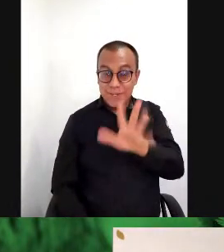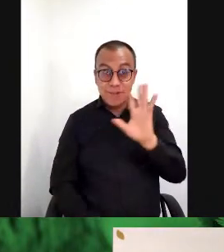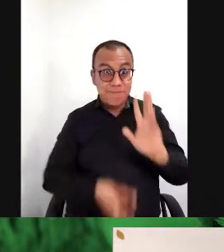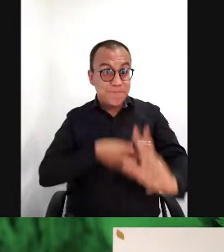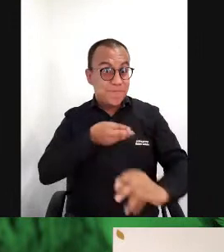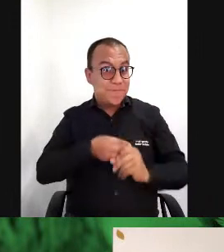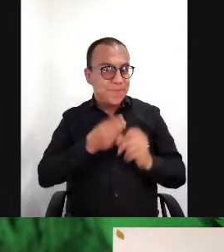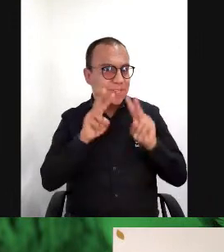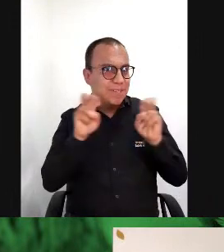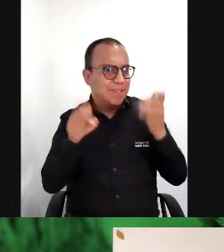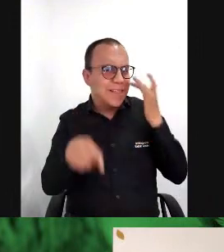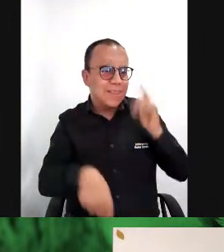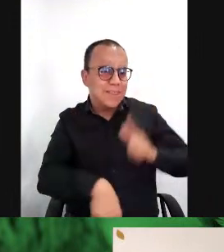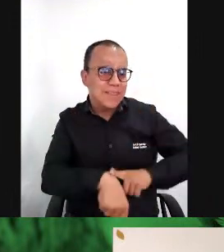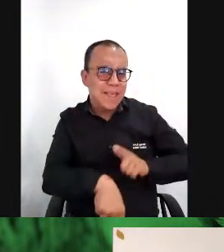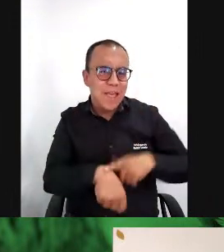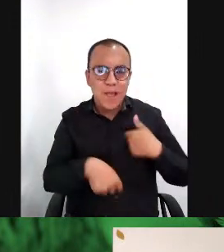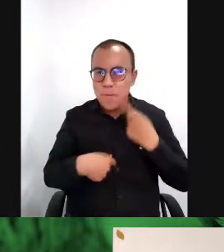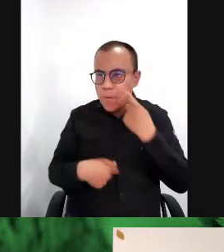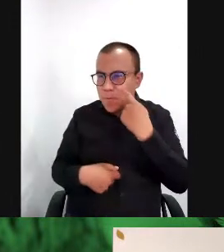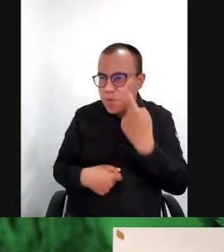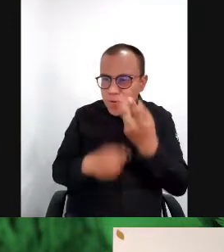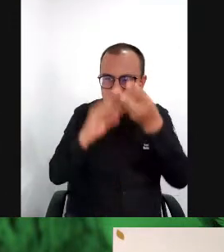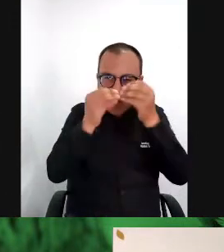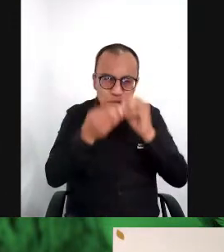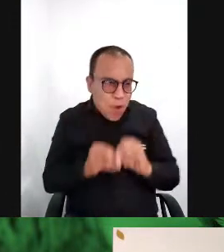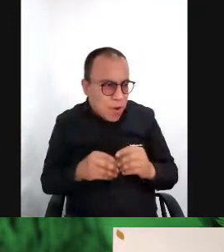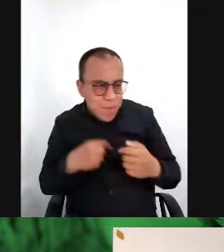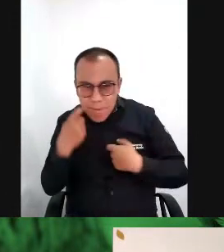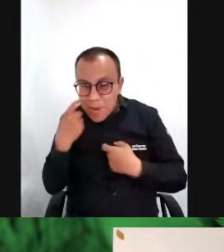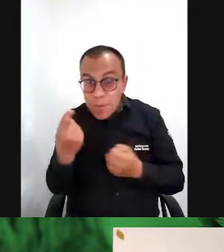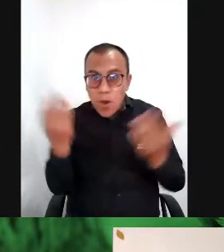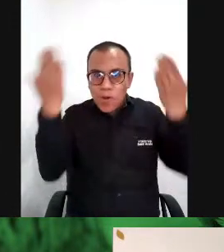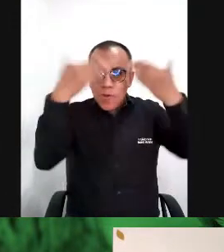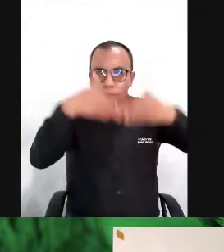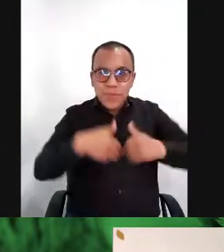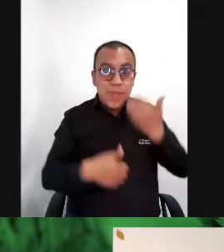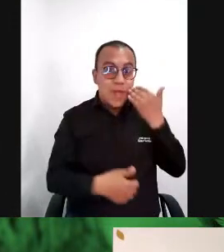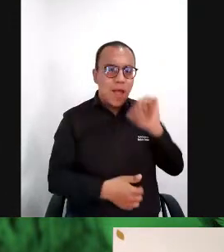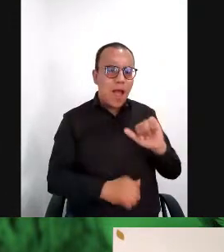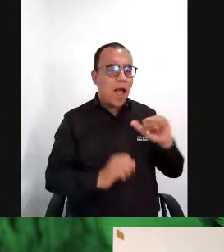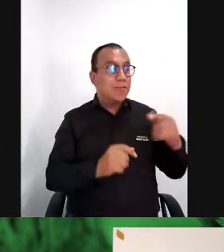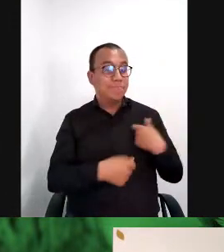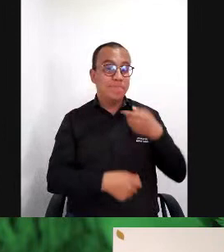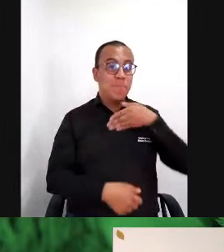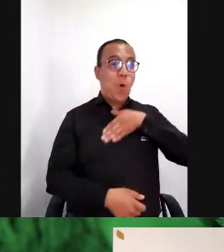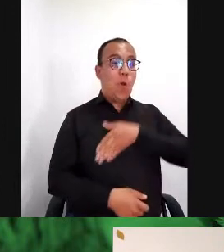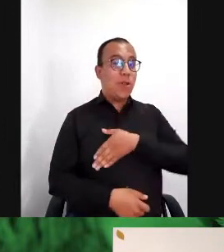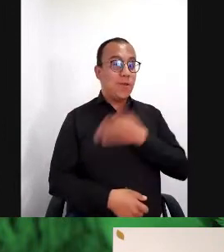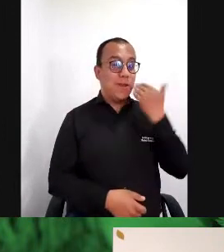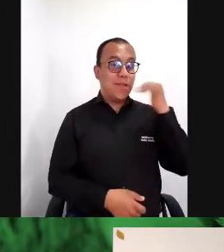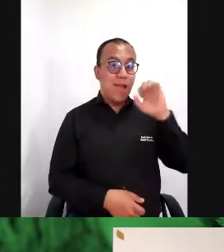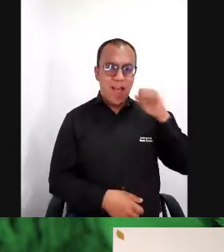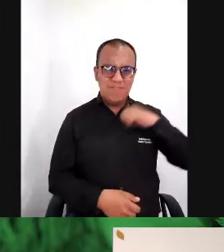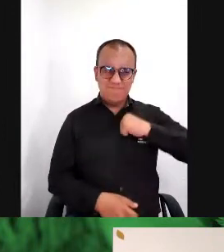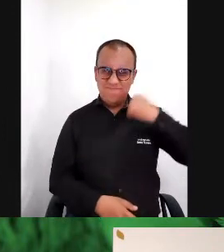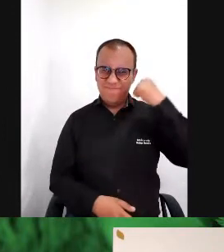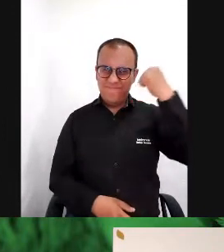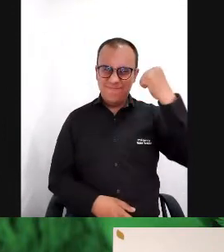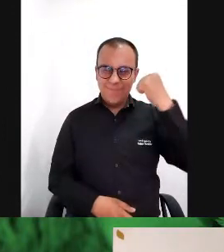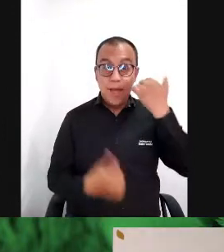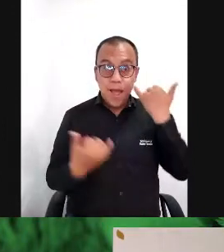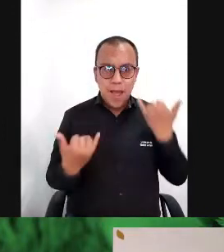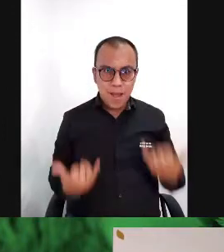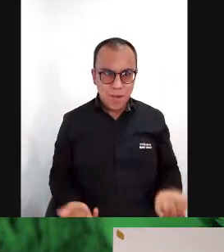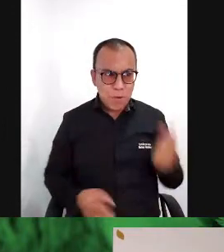de ellos iba rebuscándose alguna borona. También las intimidades de Manuelita y Bolívar a las afueras de la quinta. De pronto, hasta alguno